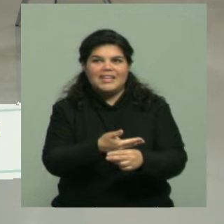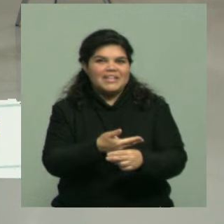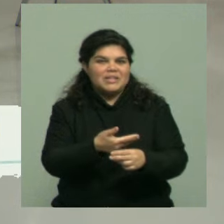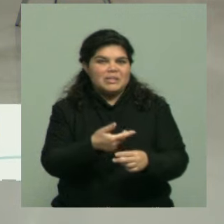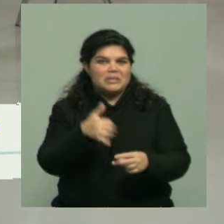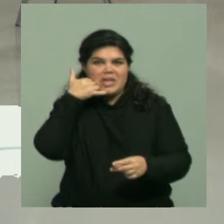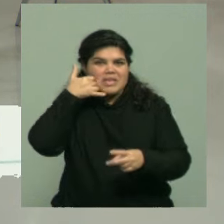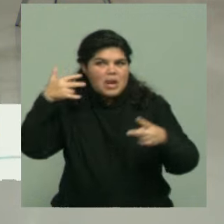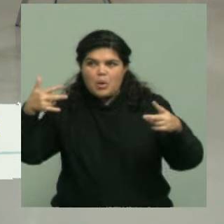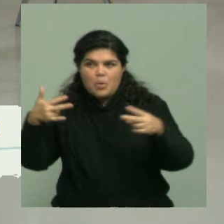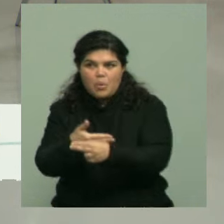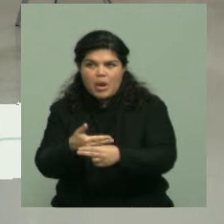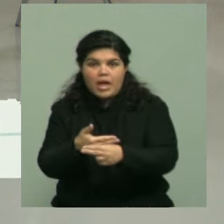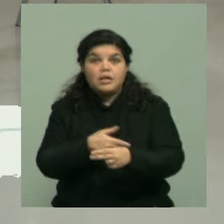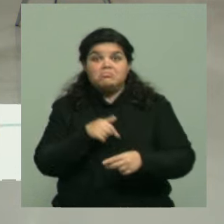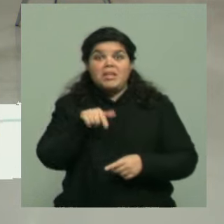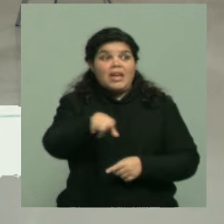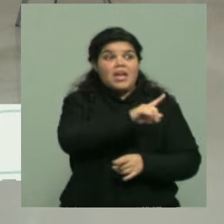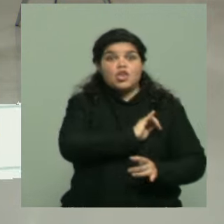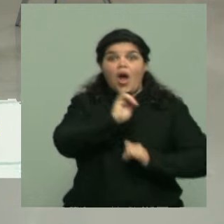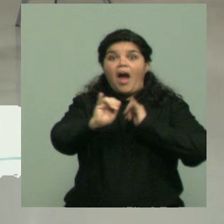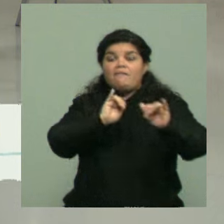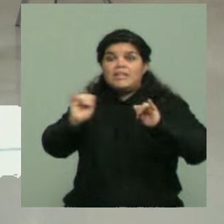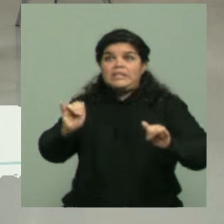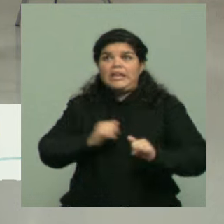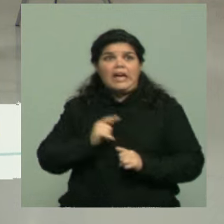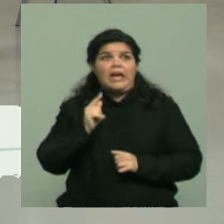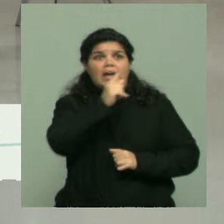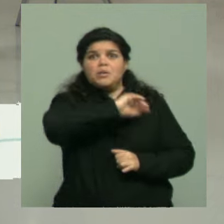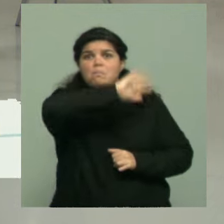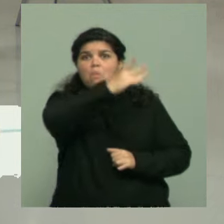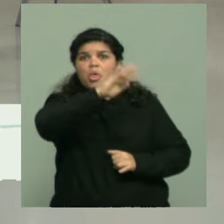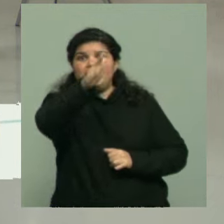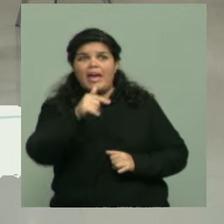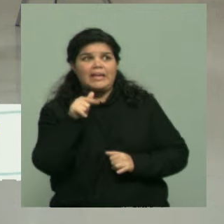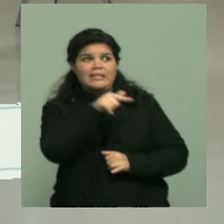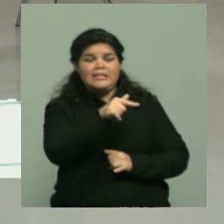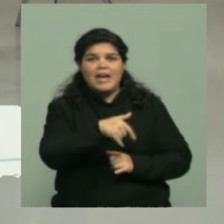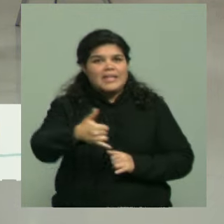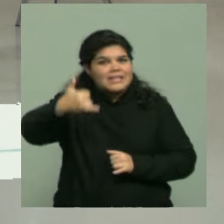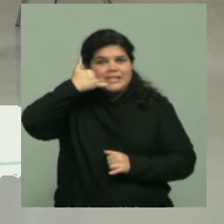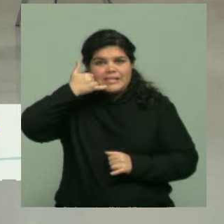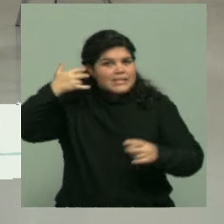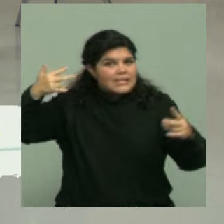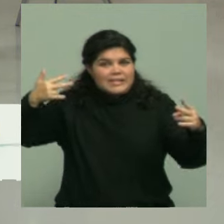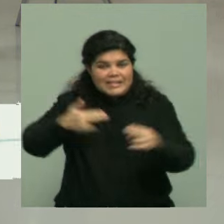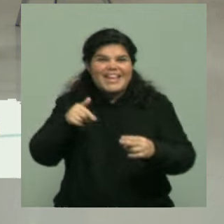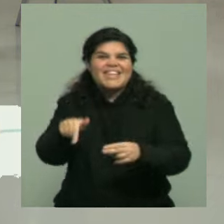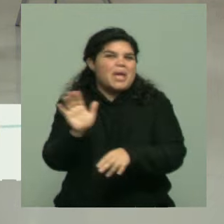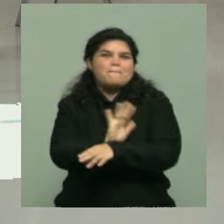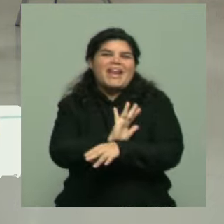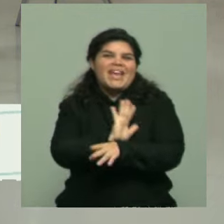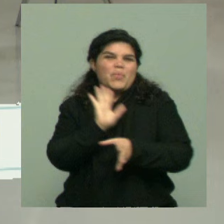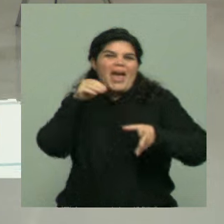no había señal. Esa era la letra de ellos. Ellos tenían que no tenían señal allá en la montaña, que es parte de la película que estamos contando. ¿Y qué